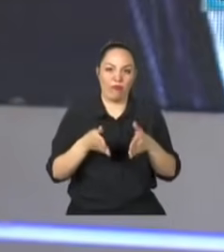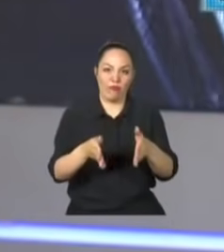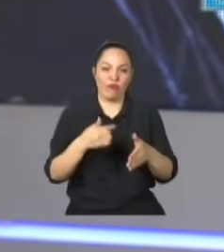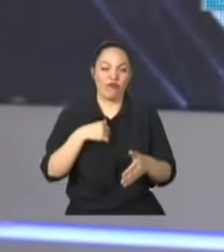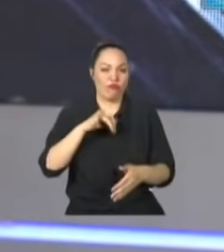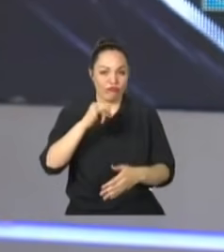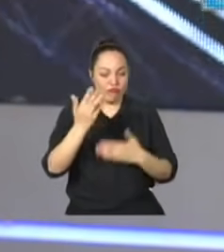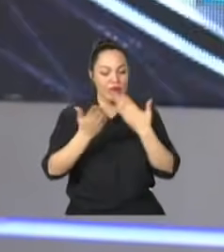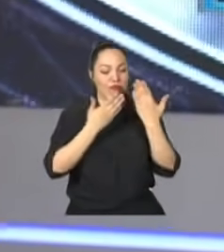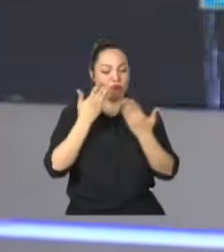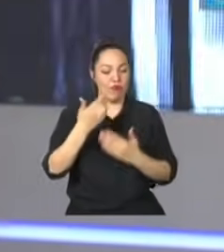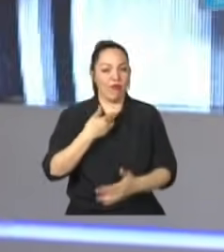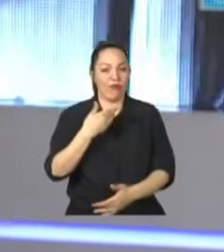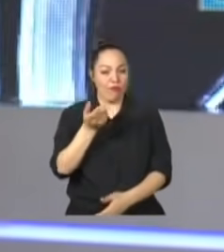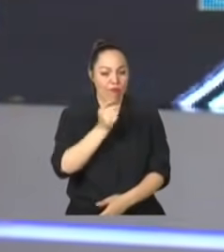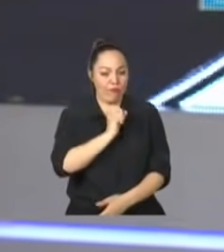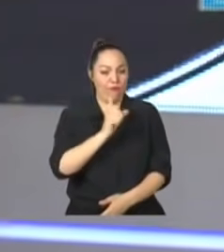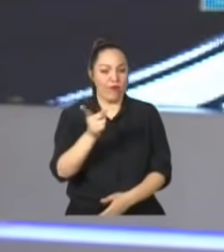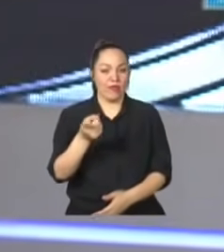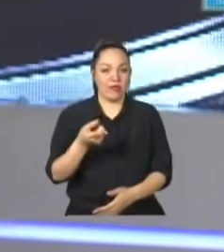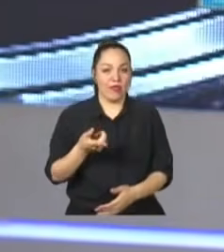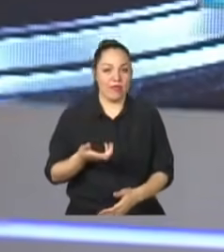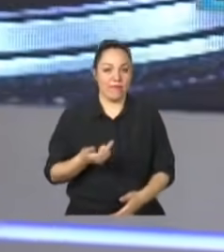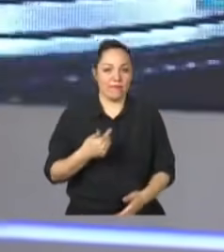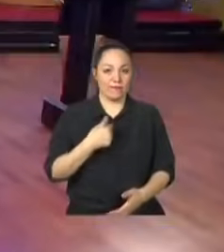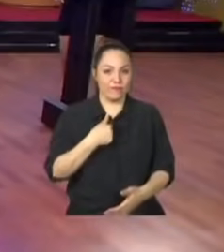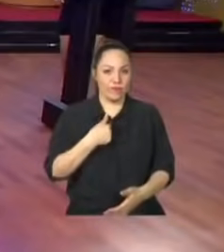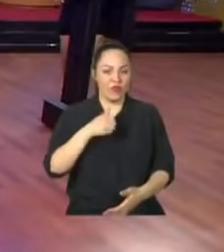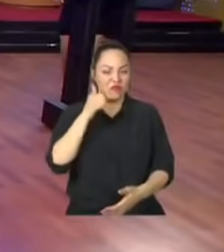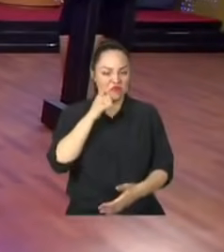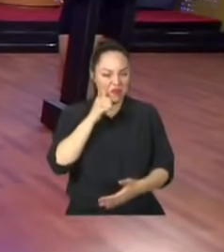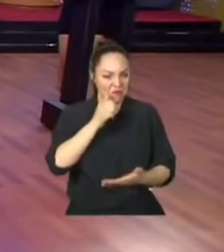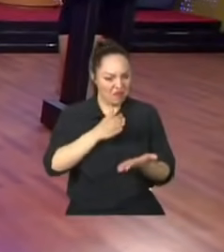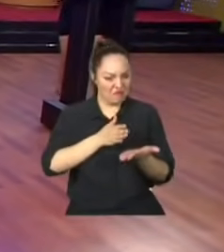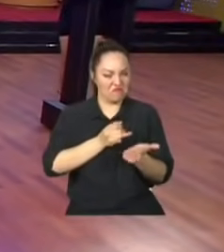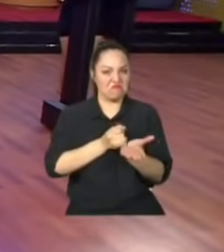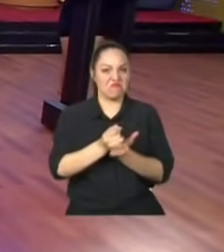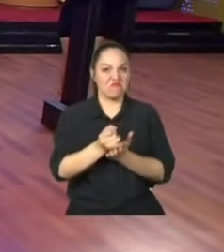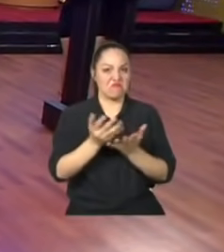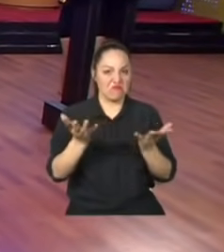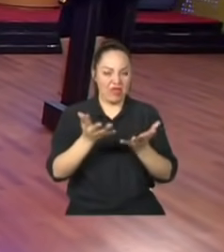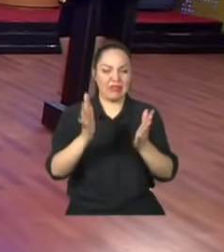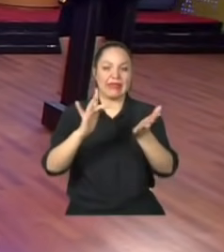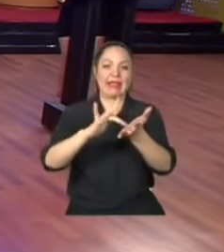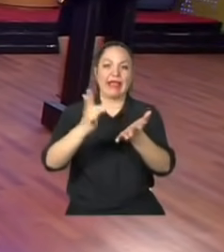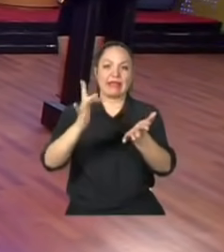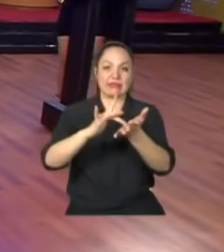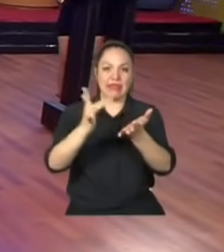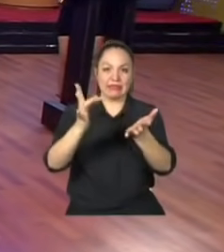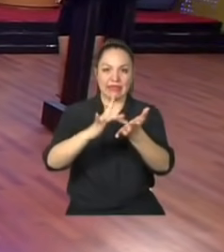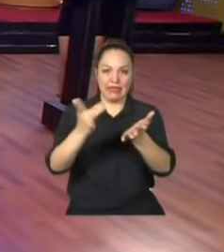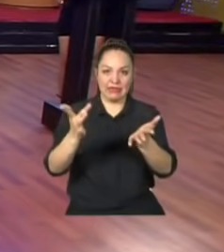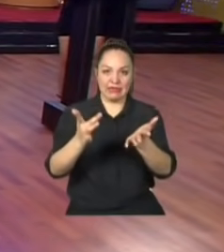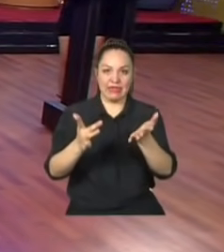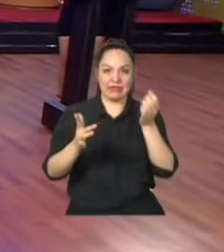estudié, yo soy una mujer capaz. Gracias. Y entrona. Gracias. Y a mí usted no me va a callar, señor.